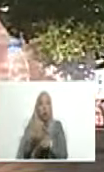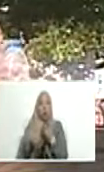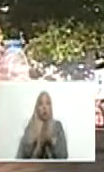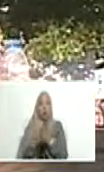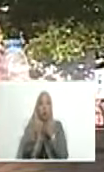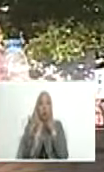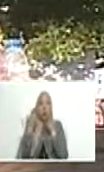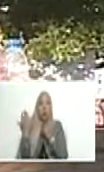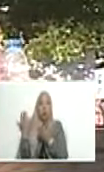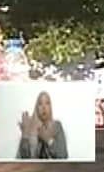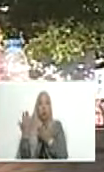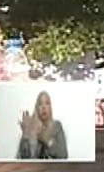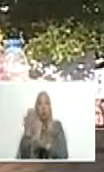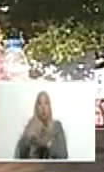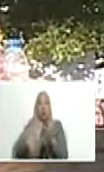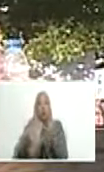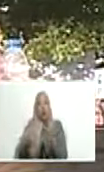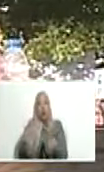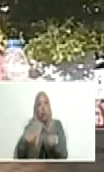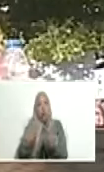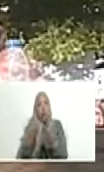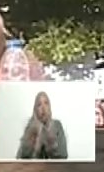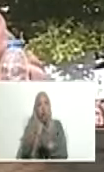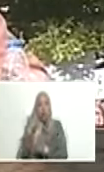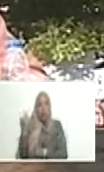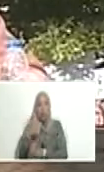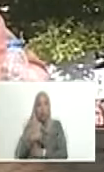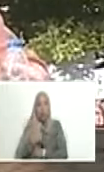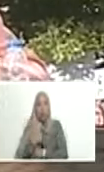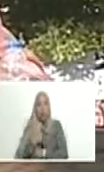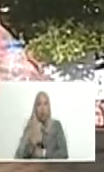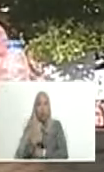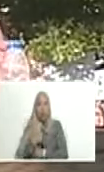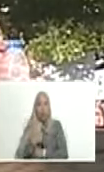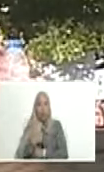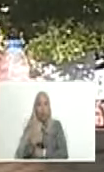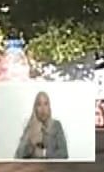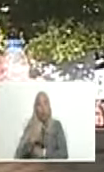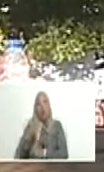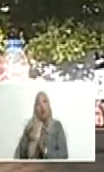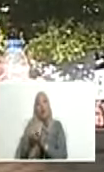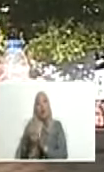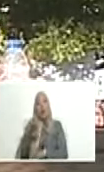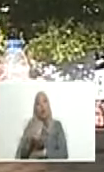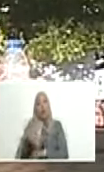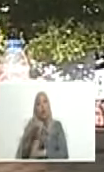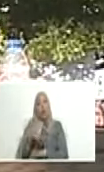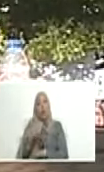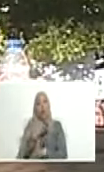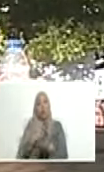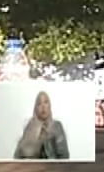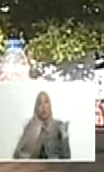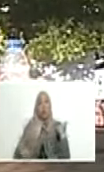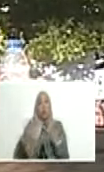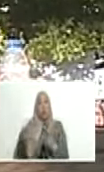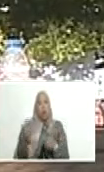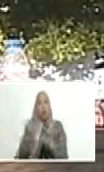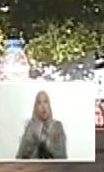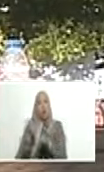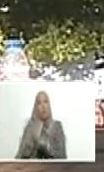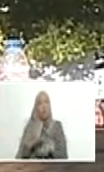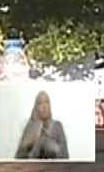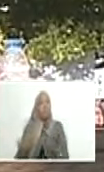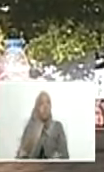mira, me trajo este regalito aquí de Elis. ¿Una artesana de dónde? Presidente,